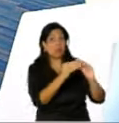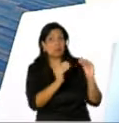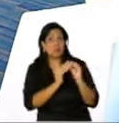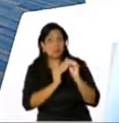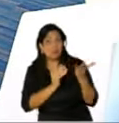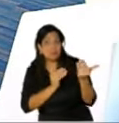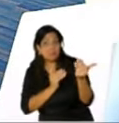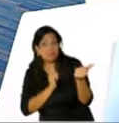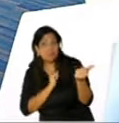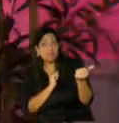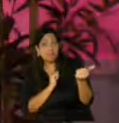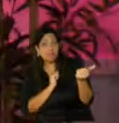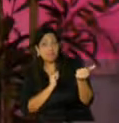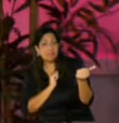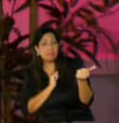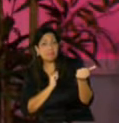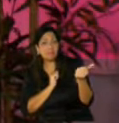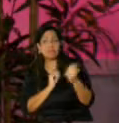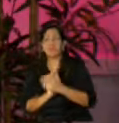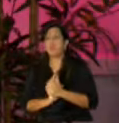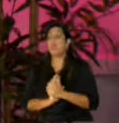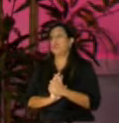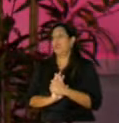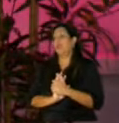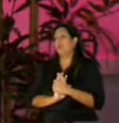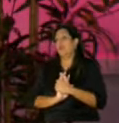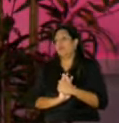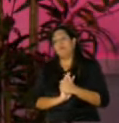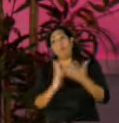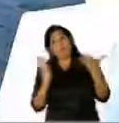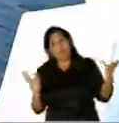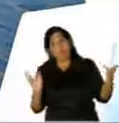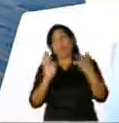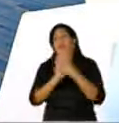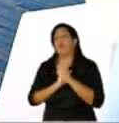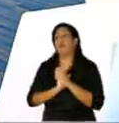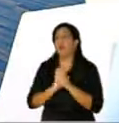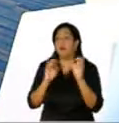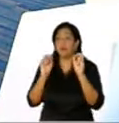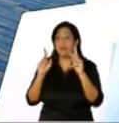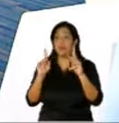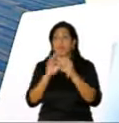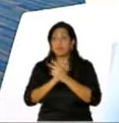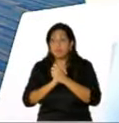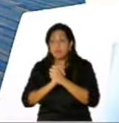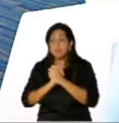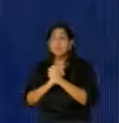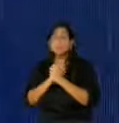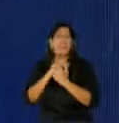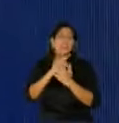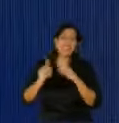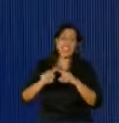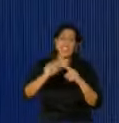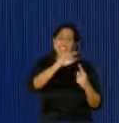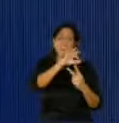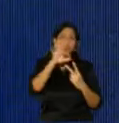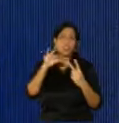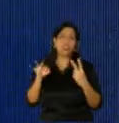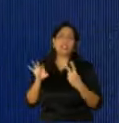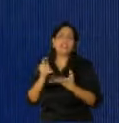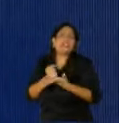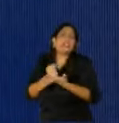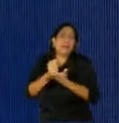doctor Rodríguez pudiera... Bueno, o sea, en este momento hay varias opciones en términos de los